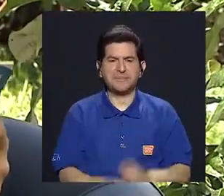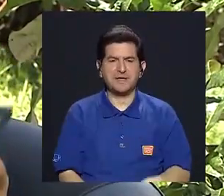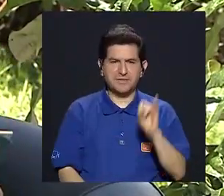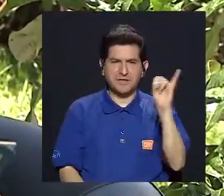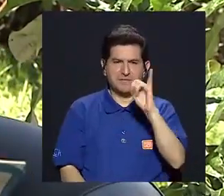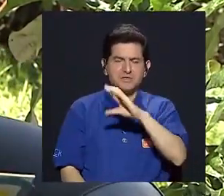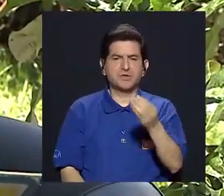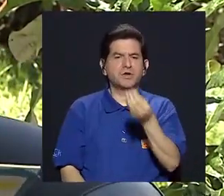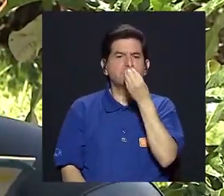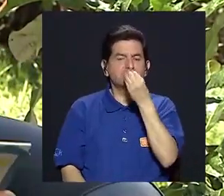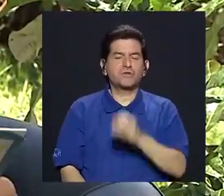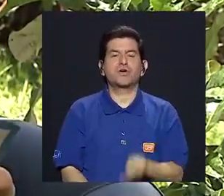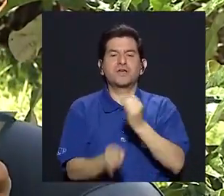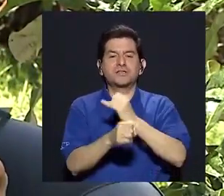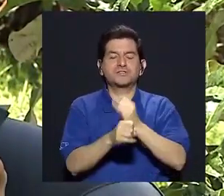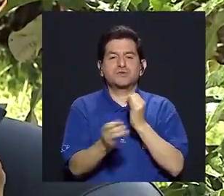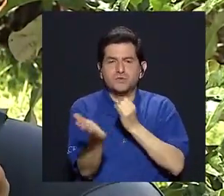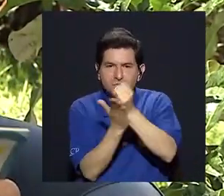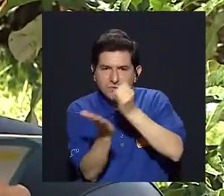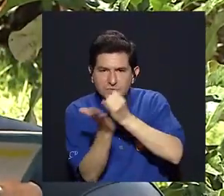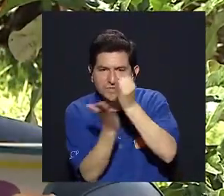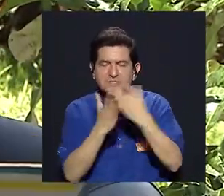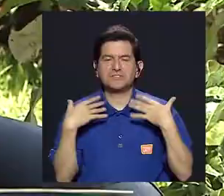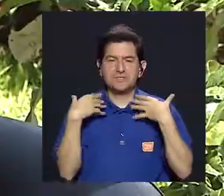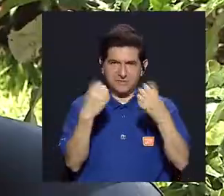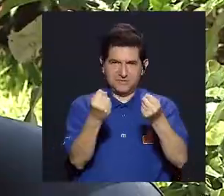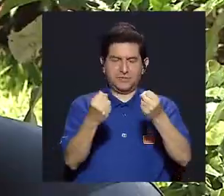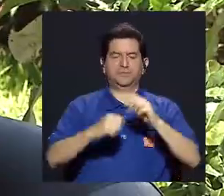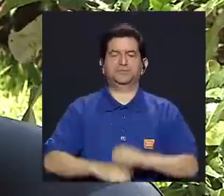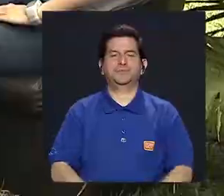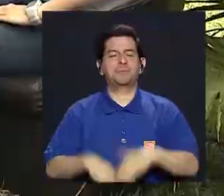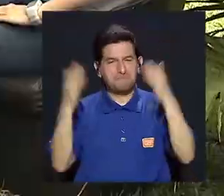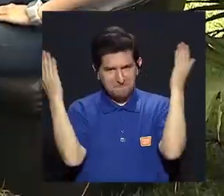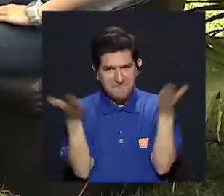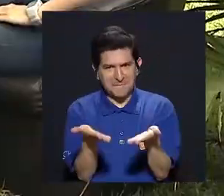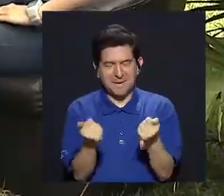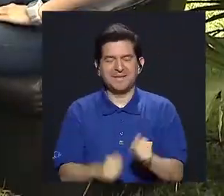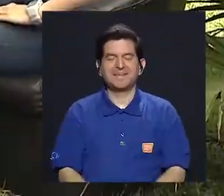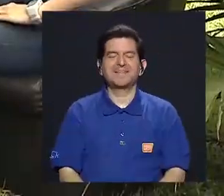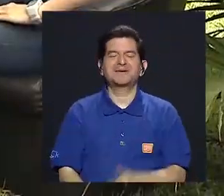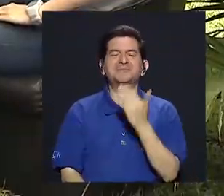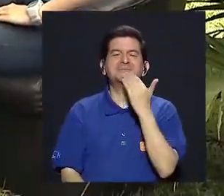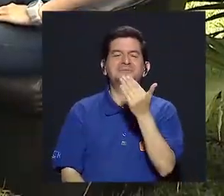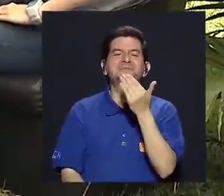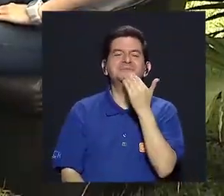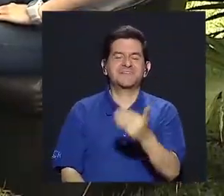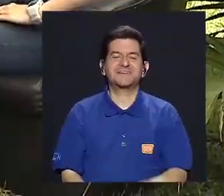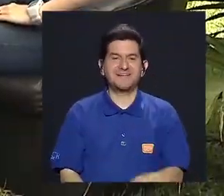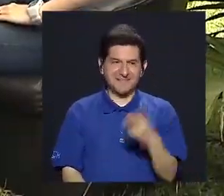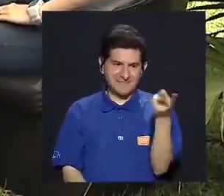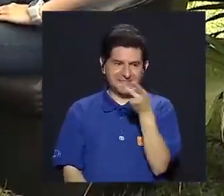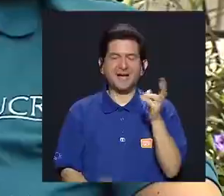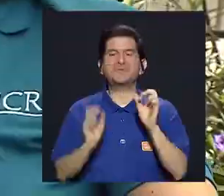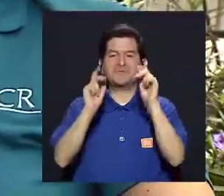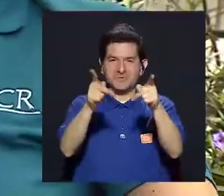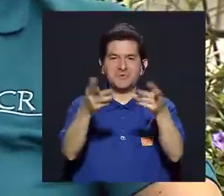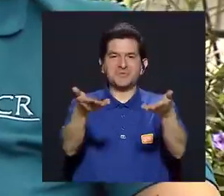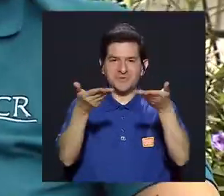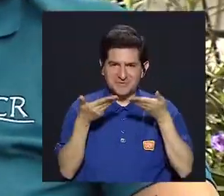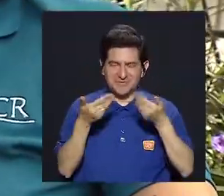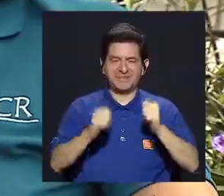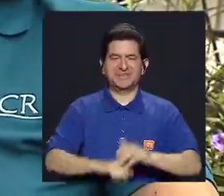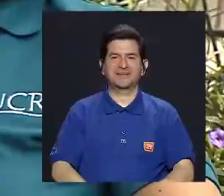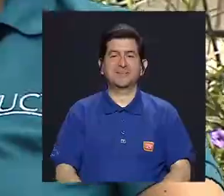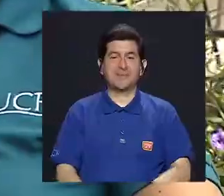de infección y nutrición del instituto de investigaciones en salud del inicio bienvenida a que muchas gracias por esa gracias a los dos por la oportunidad